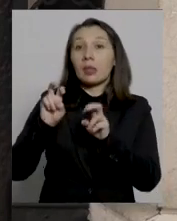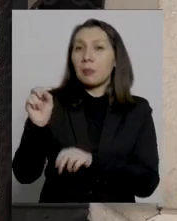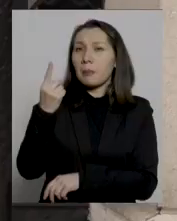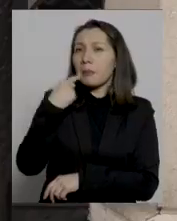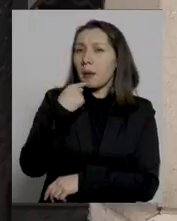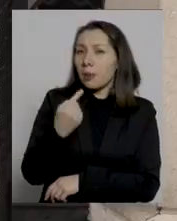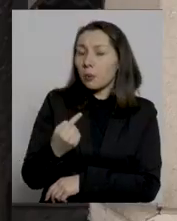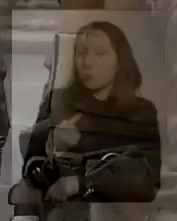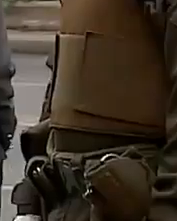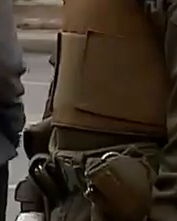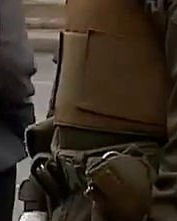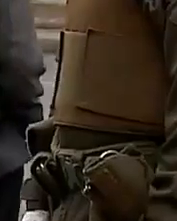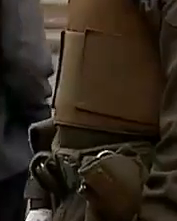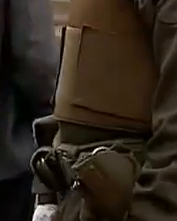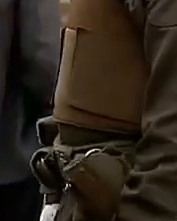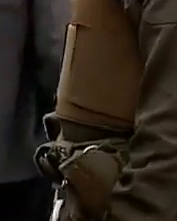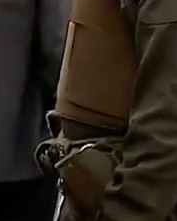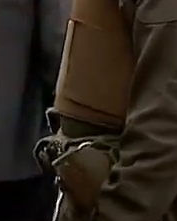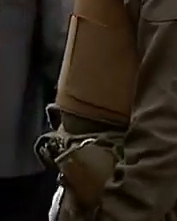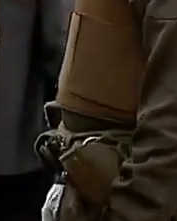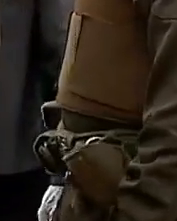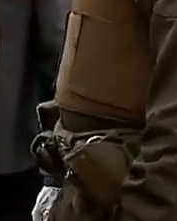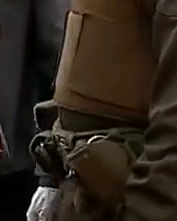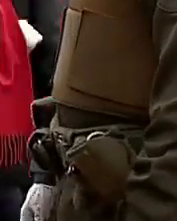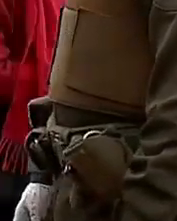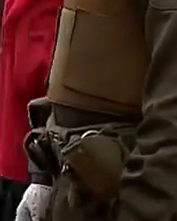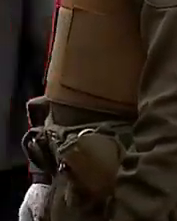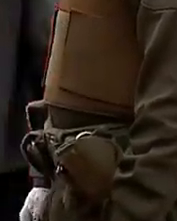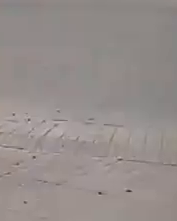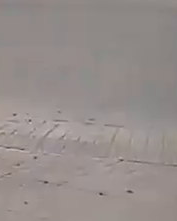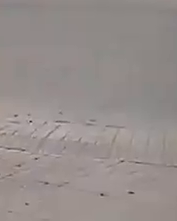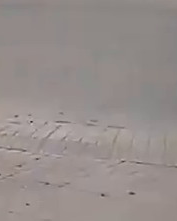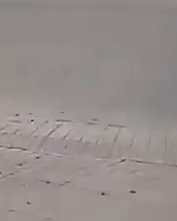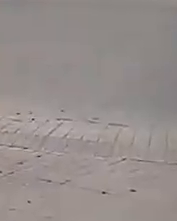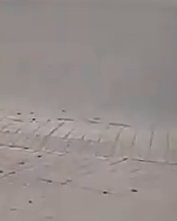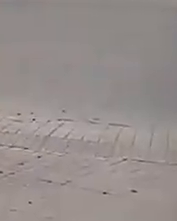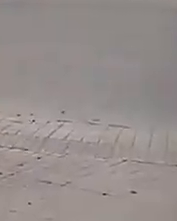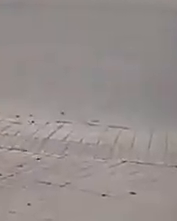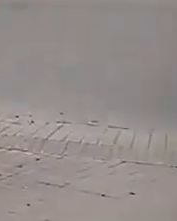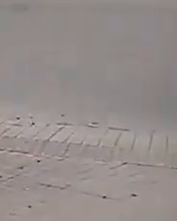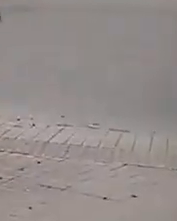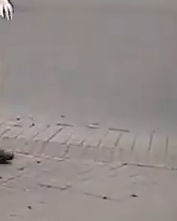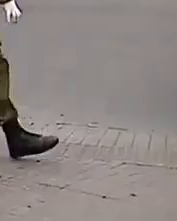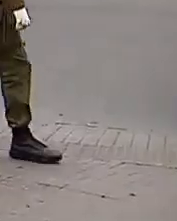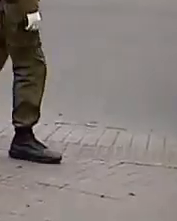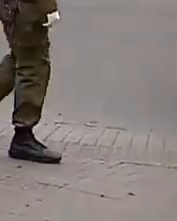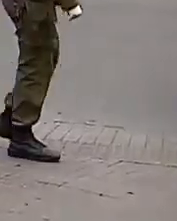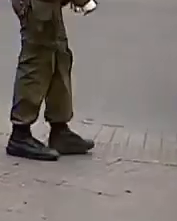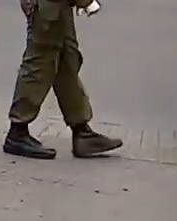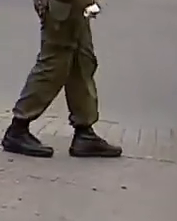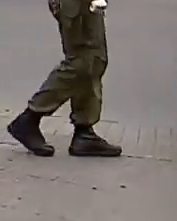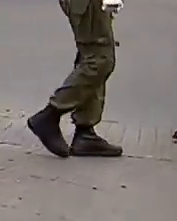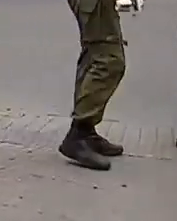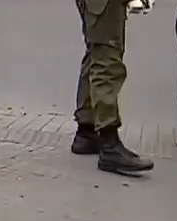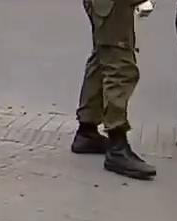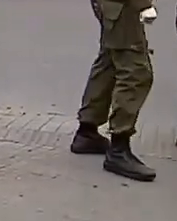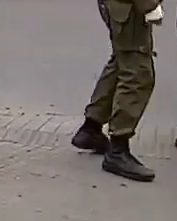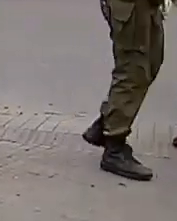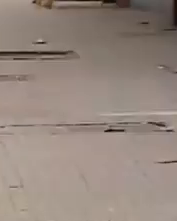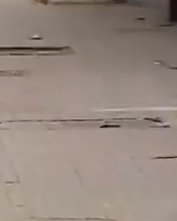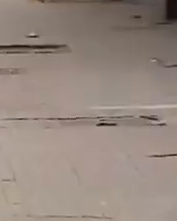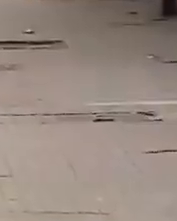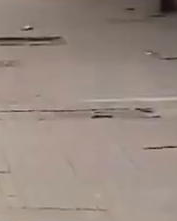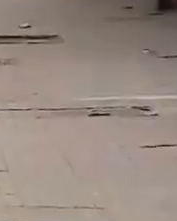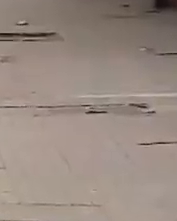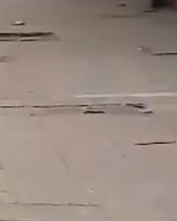las palabras de los ministros de Interior y de Defensa respecto a la determinación del gobierno de extender por 90 días más el estado